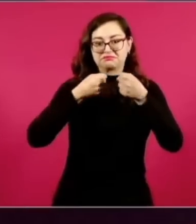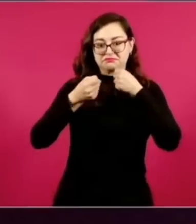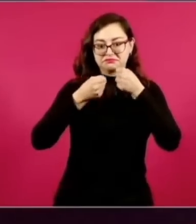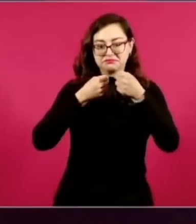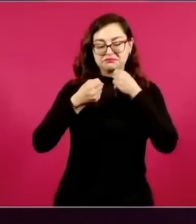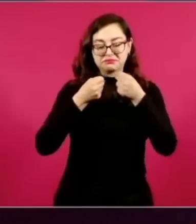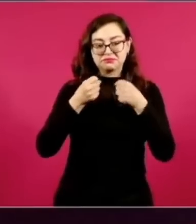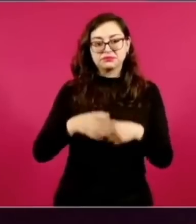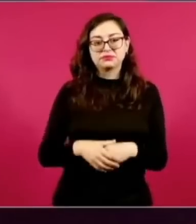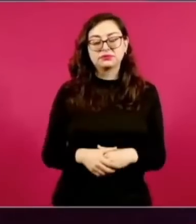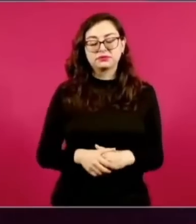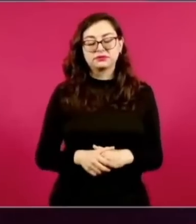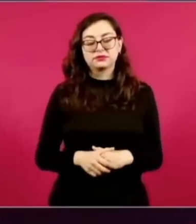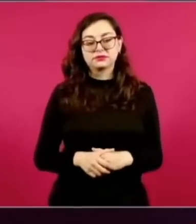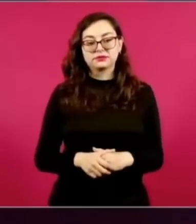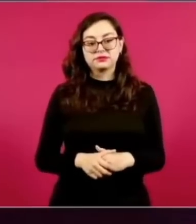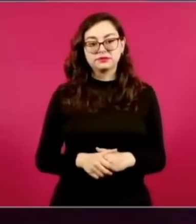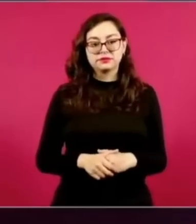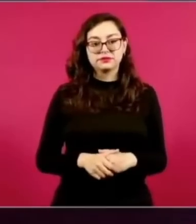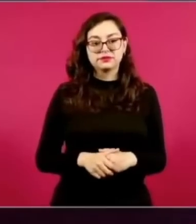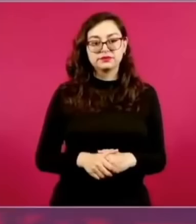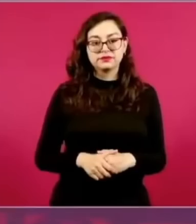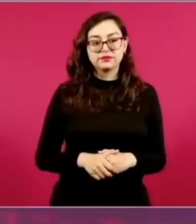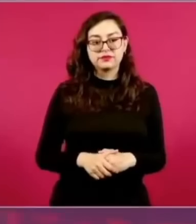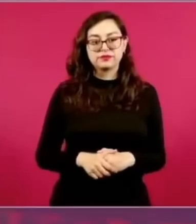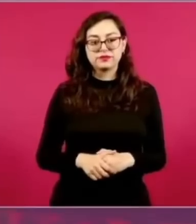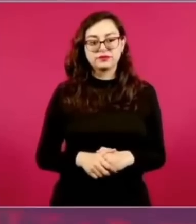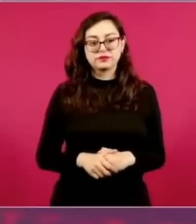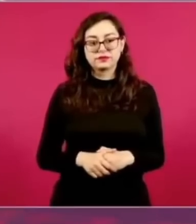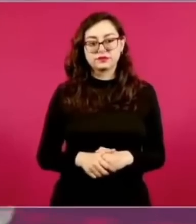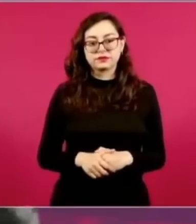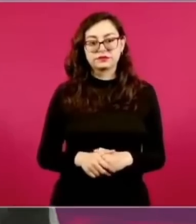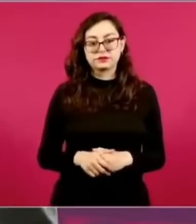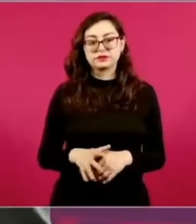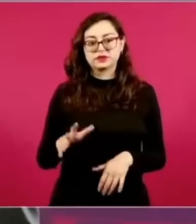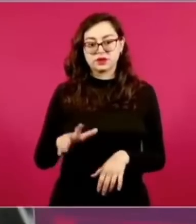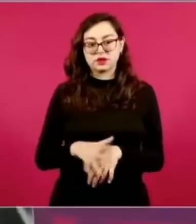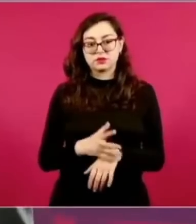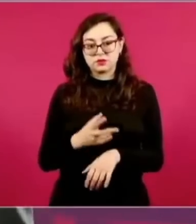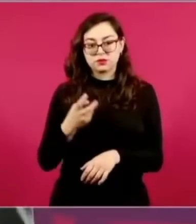Y es ese movimiento el que lleva